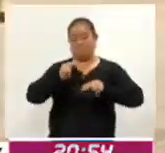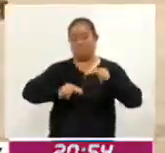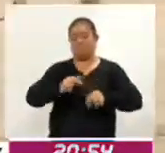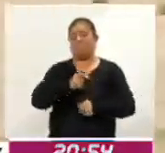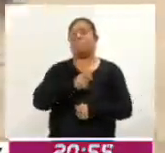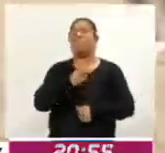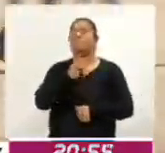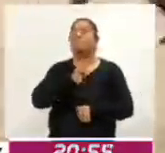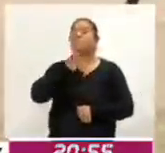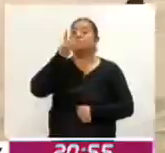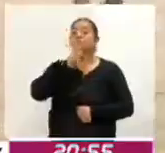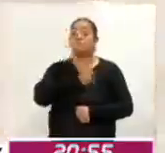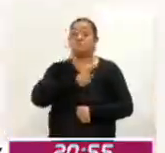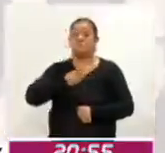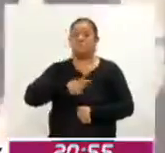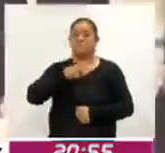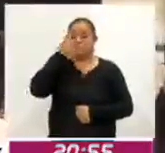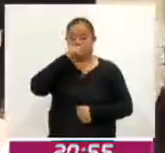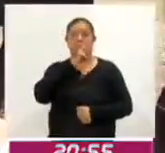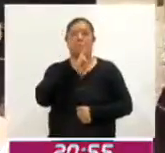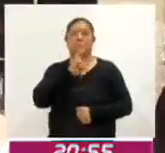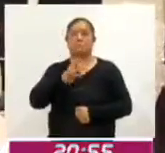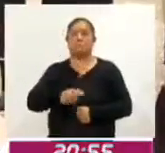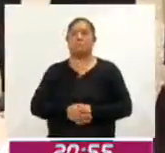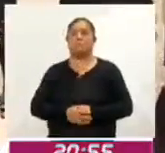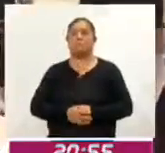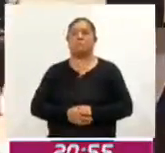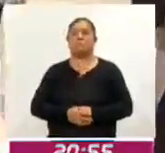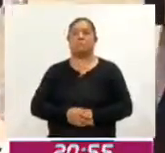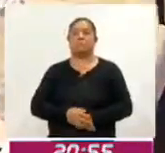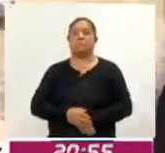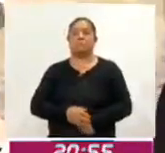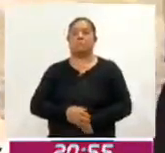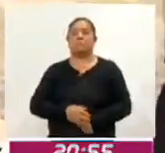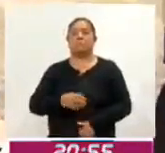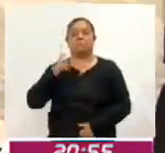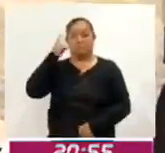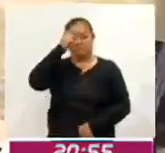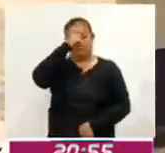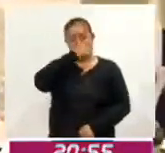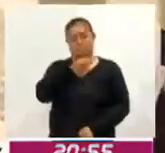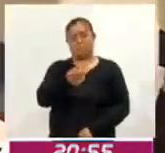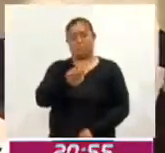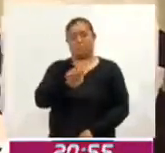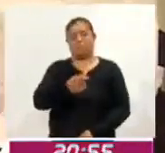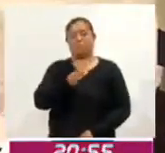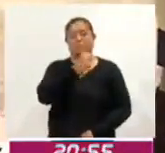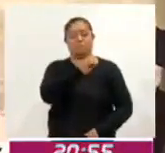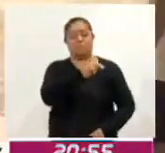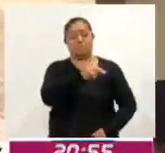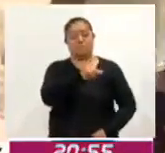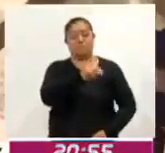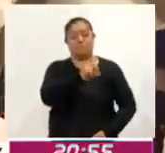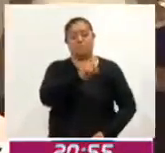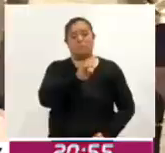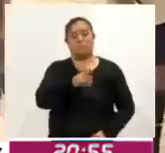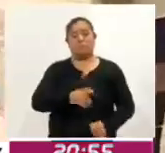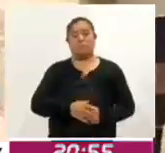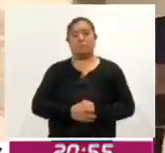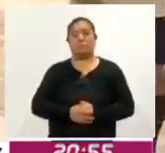para comenzar a dar resultados. Pues algo difícil, en la etapa de CONADE, con Coyotas